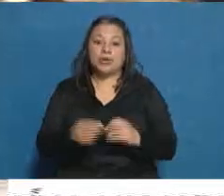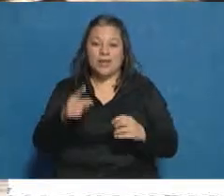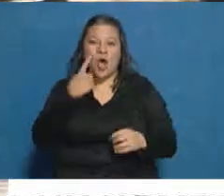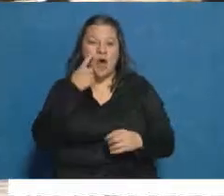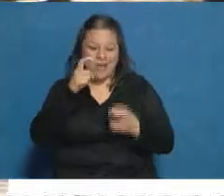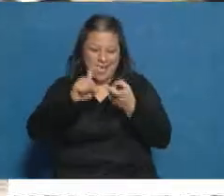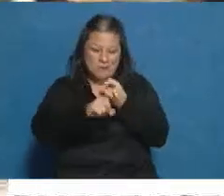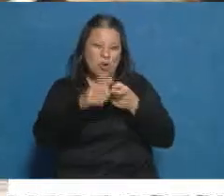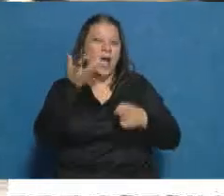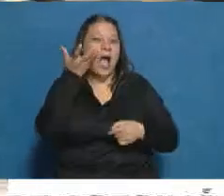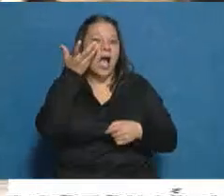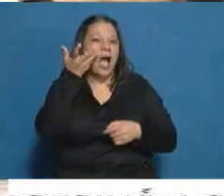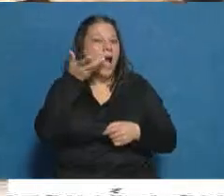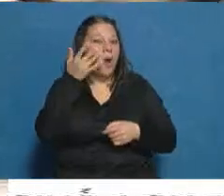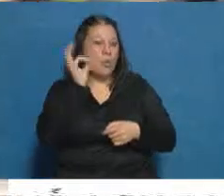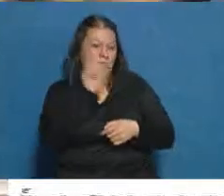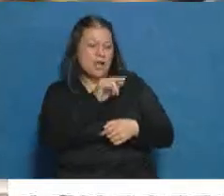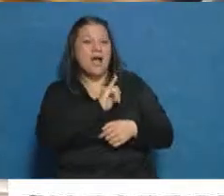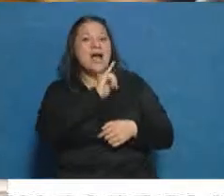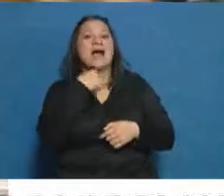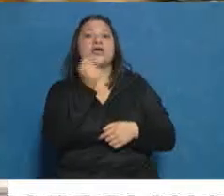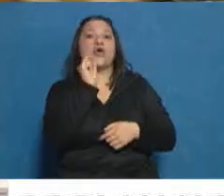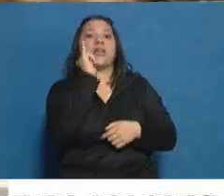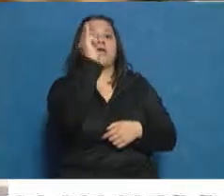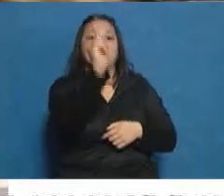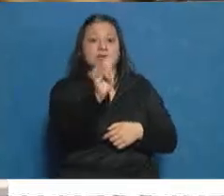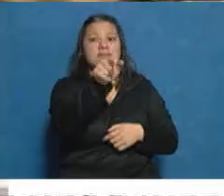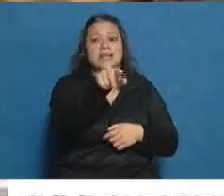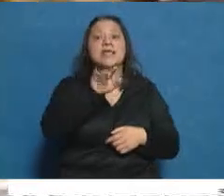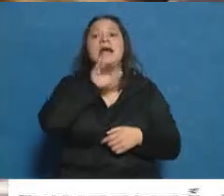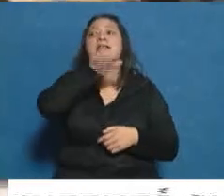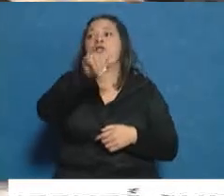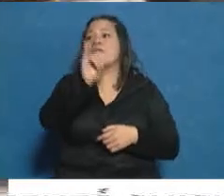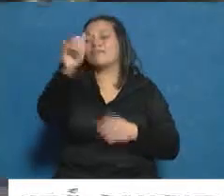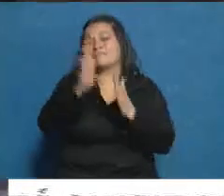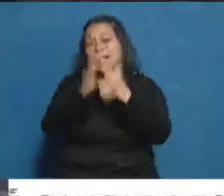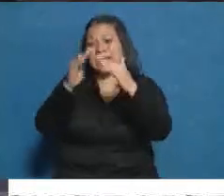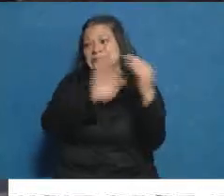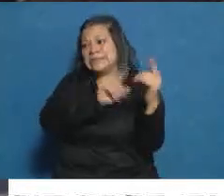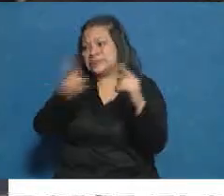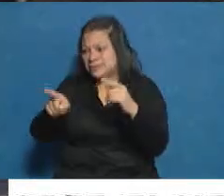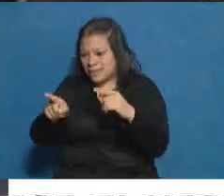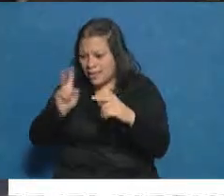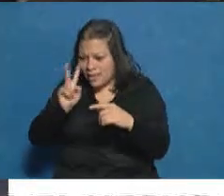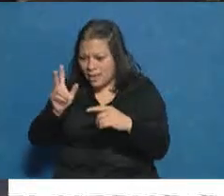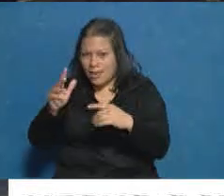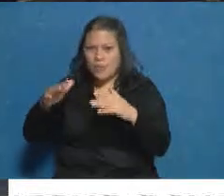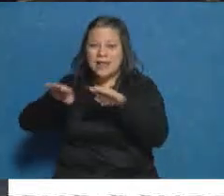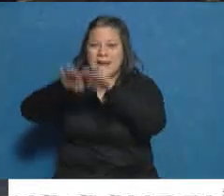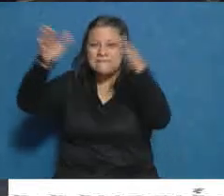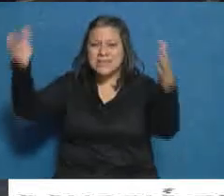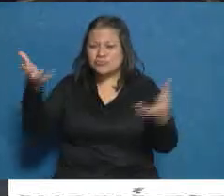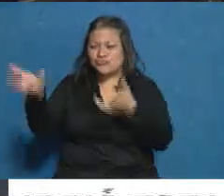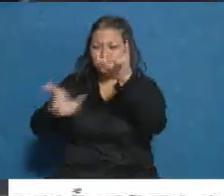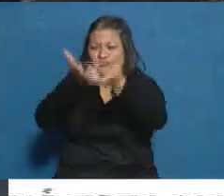hombre, su propio abuelo, le habría avisado a otro hijo y este entonces le avisa al nieto que llega hasta la casa. Se encuentra con que se estaba prendiendo fuego una mesa que